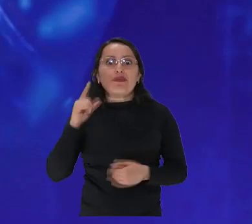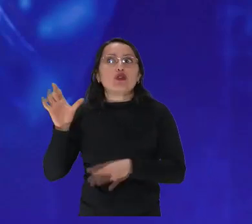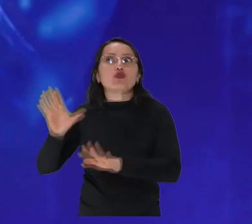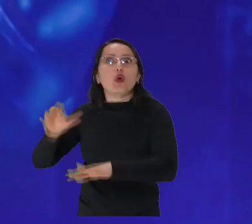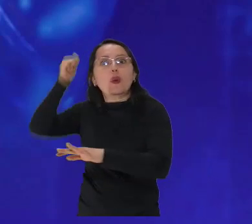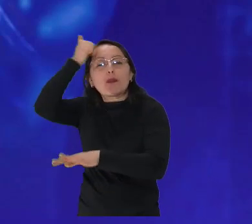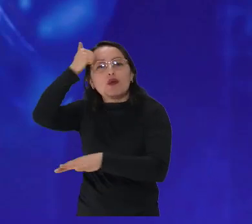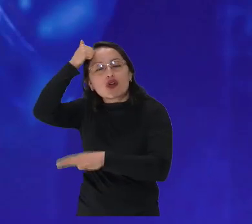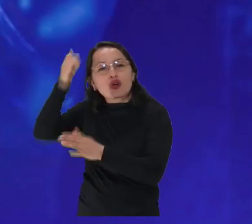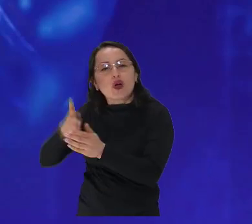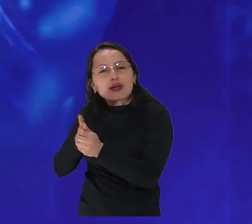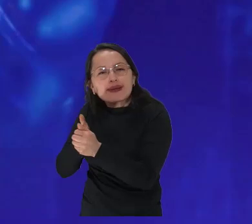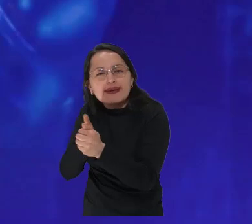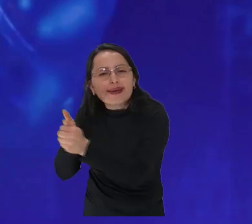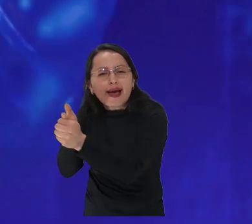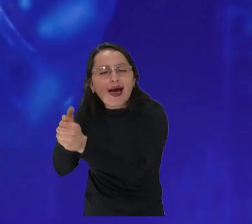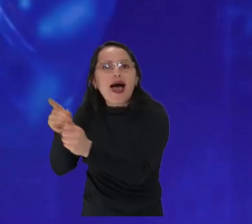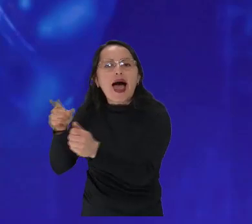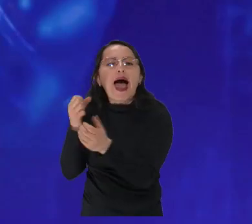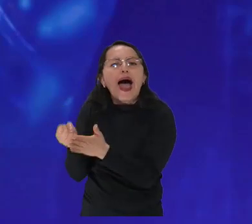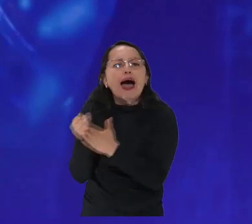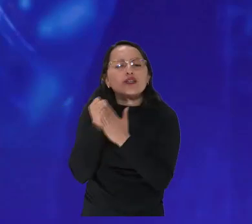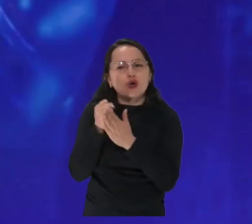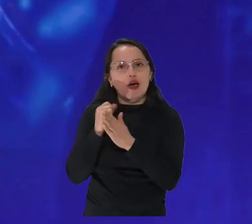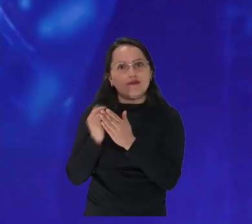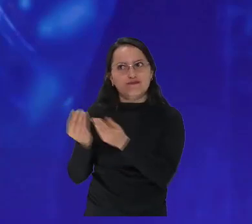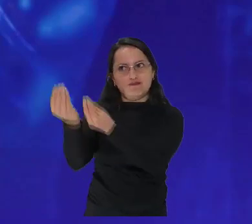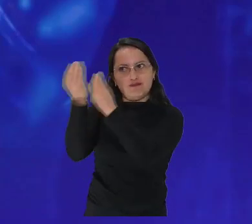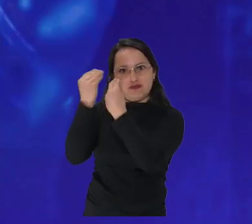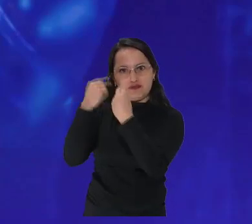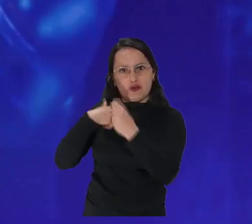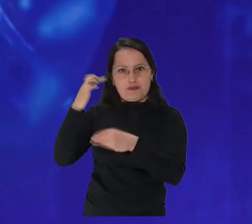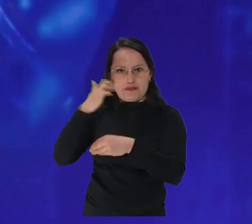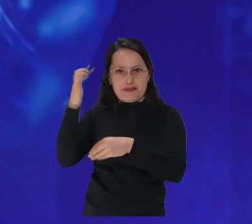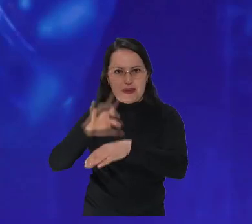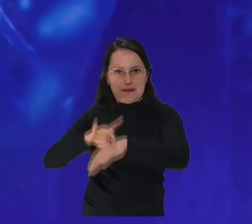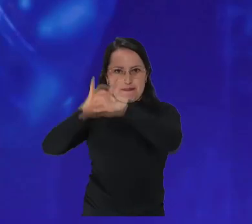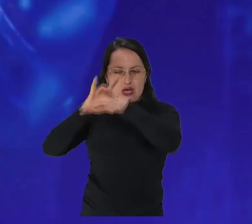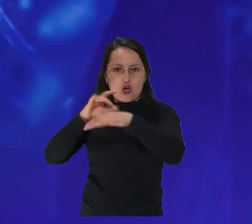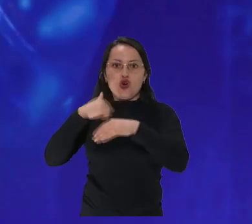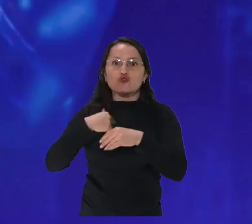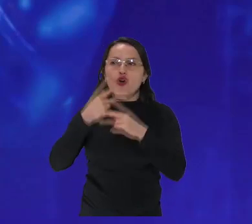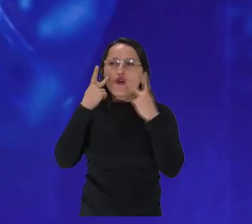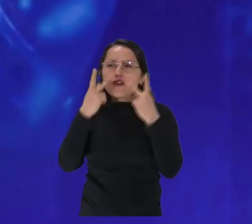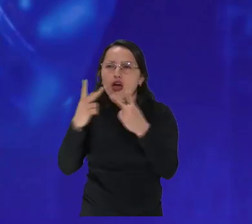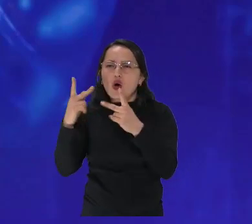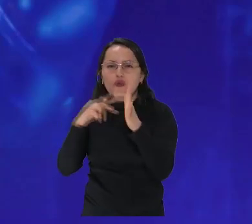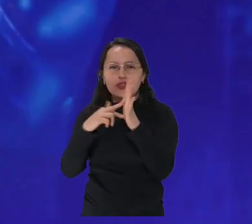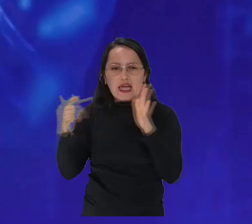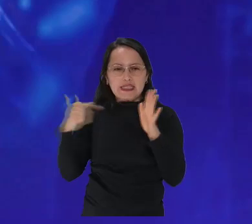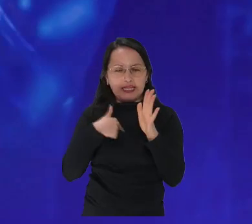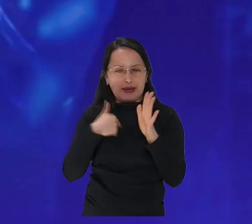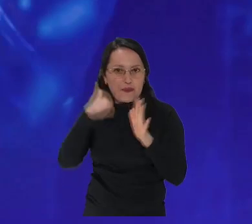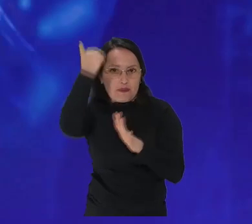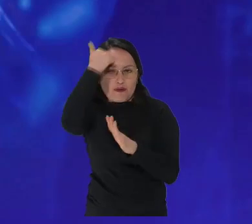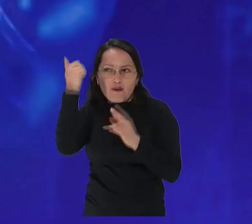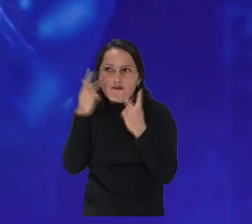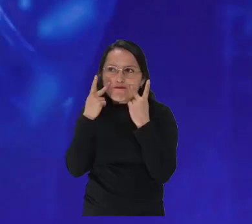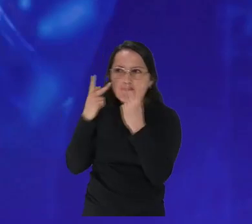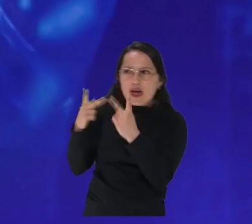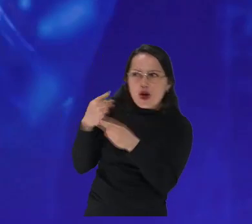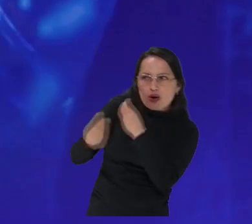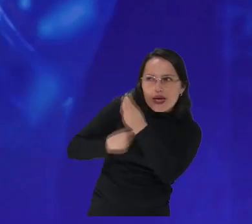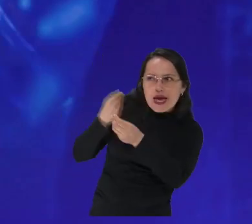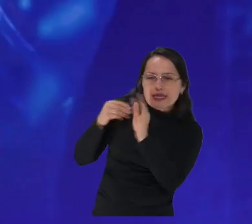es realmente lo que hace que nos formemos nosotros como médicos. Cuando yo veo la técnica que hace mi profesor, cuando yo veo